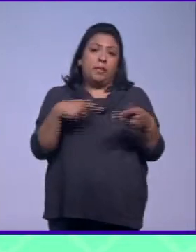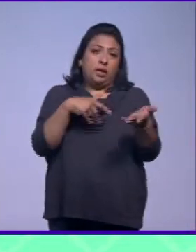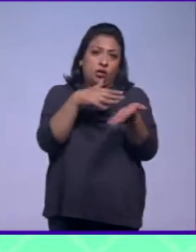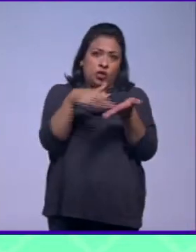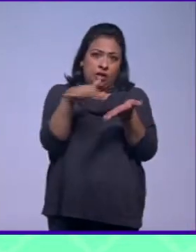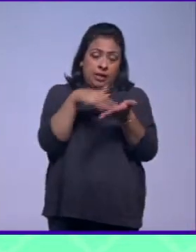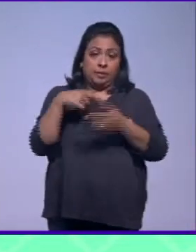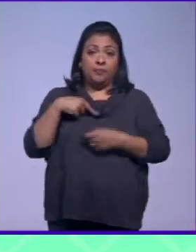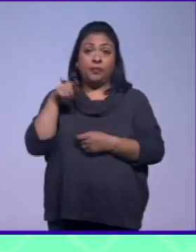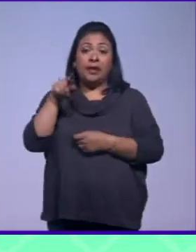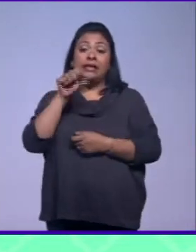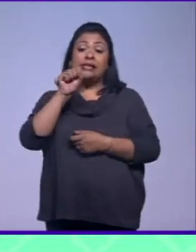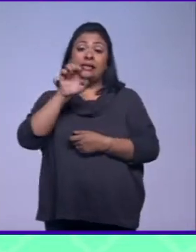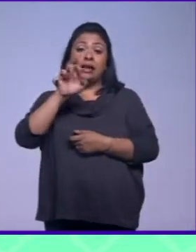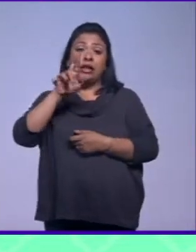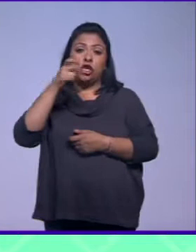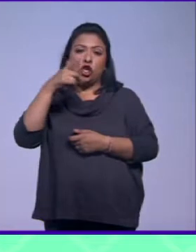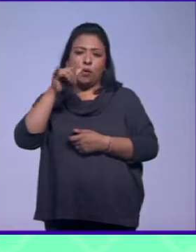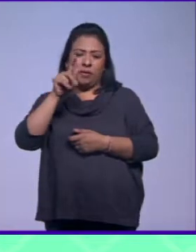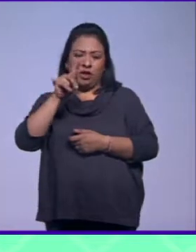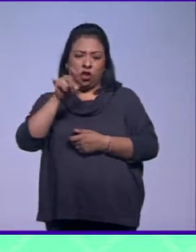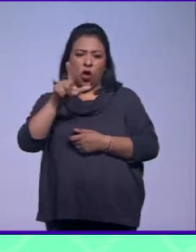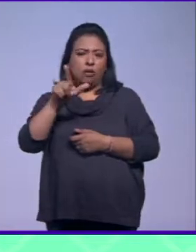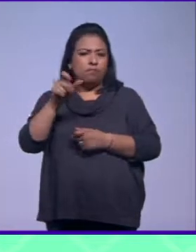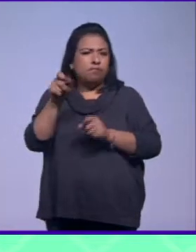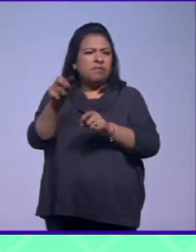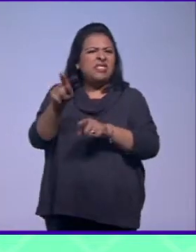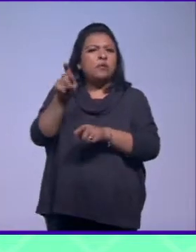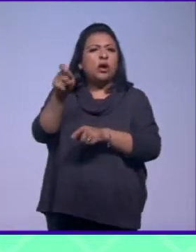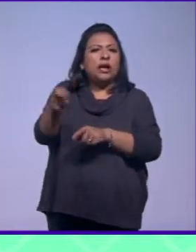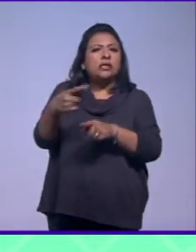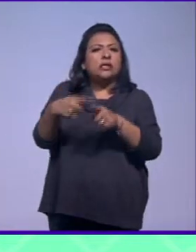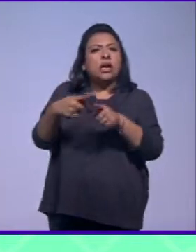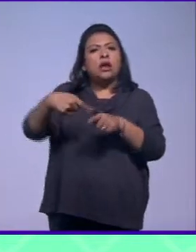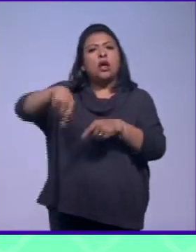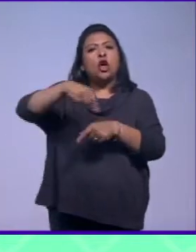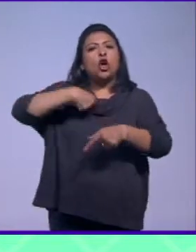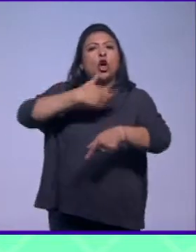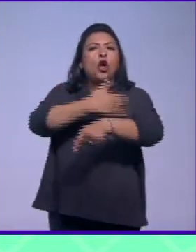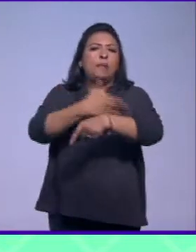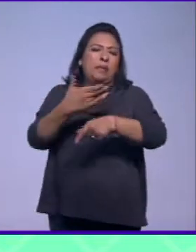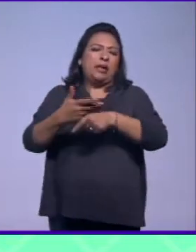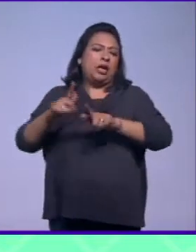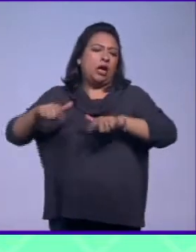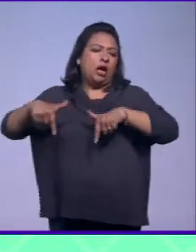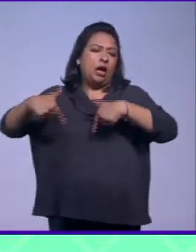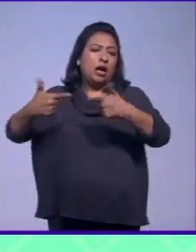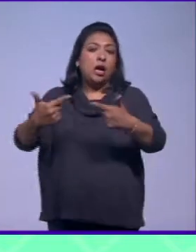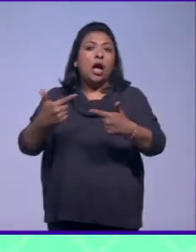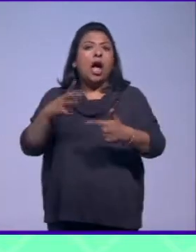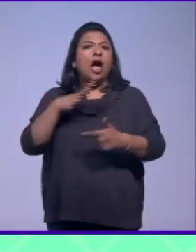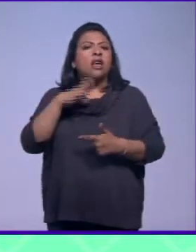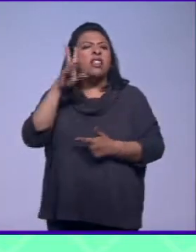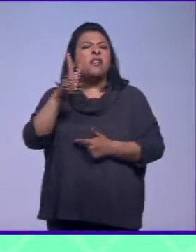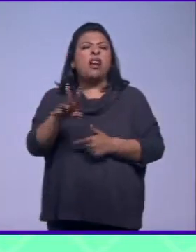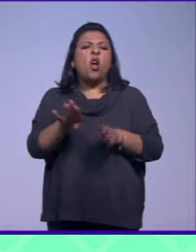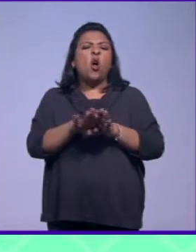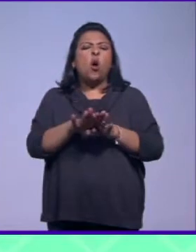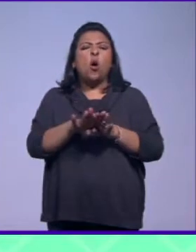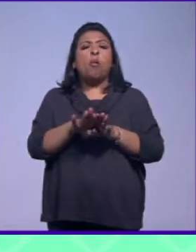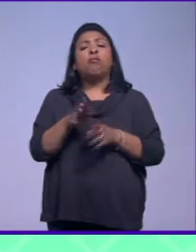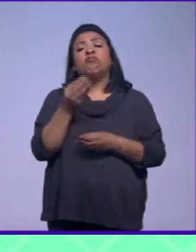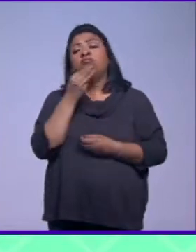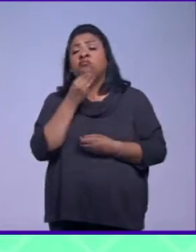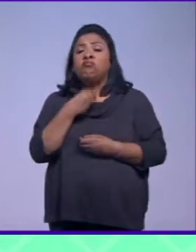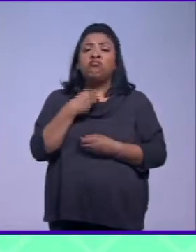sergio pitol se definirá a sí mismo y a sus compañeros de generación por su inconformismo por